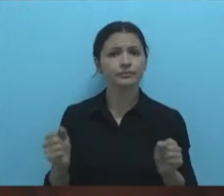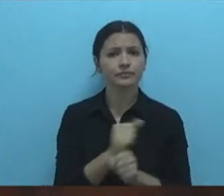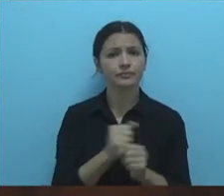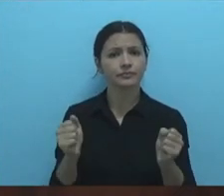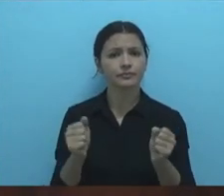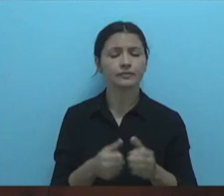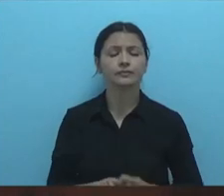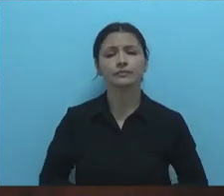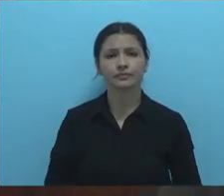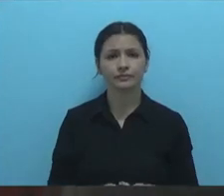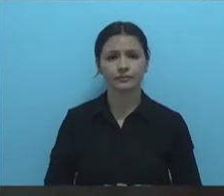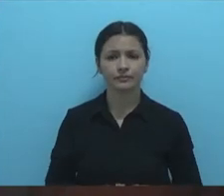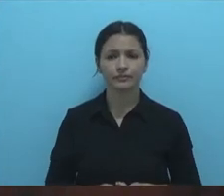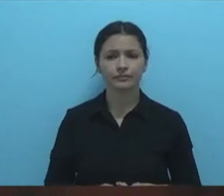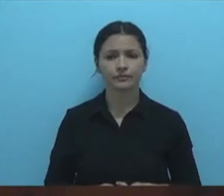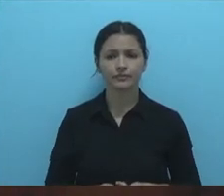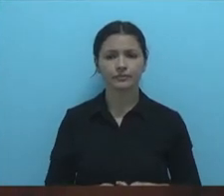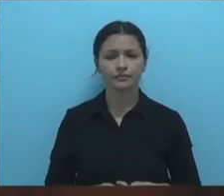resulta aprobado